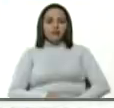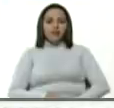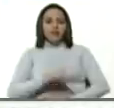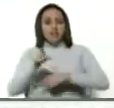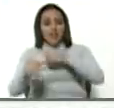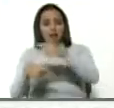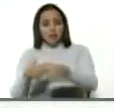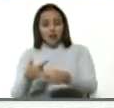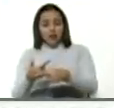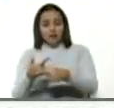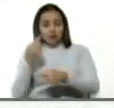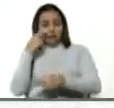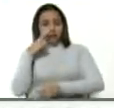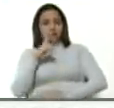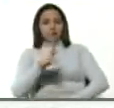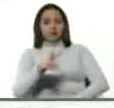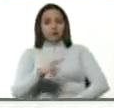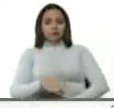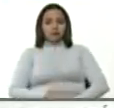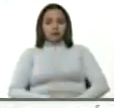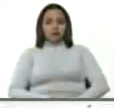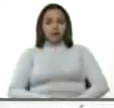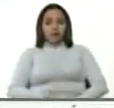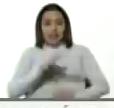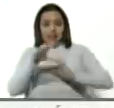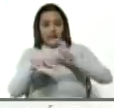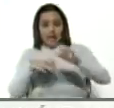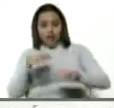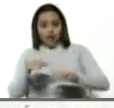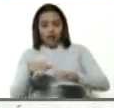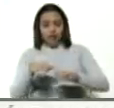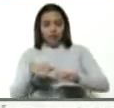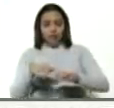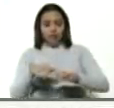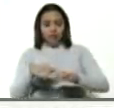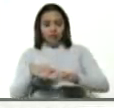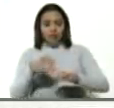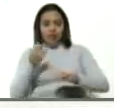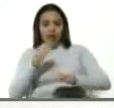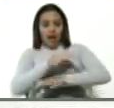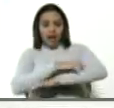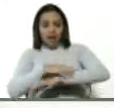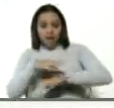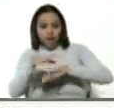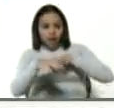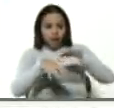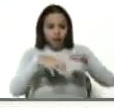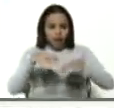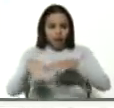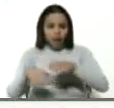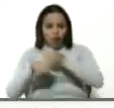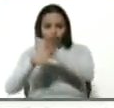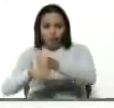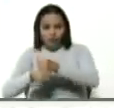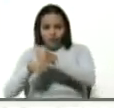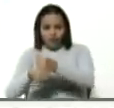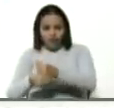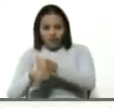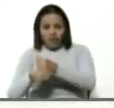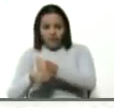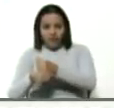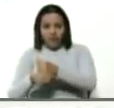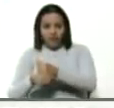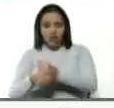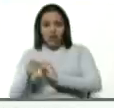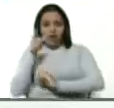de percatarse que el felino se encontraba depredando un potro de su propiedad,